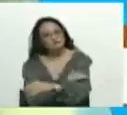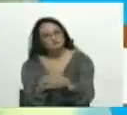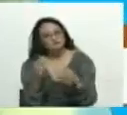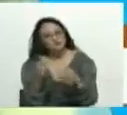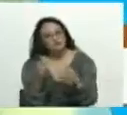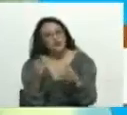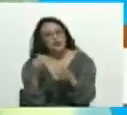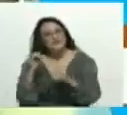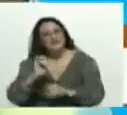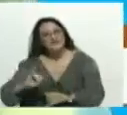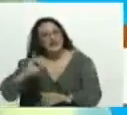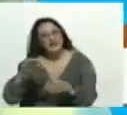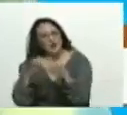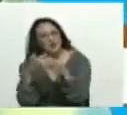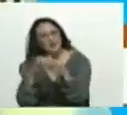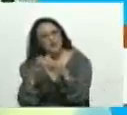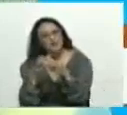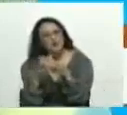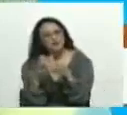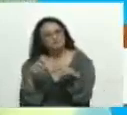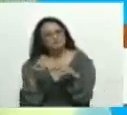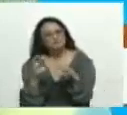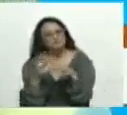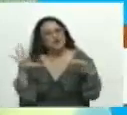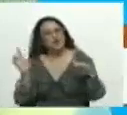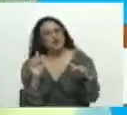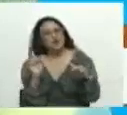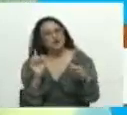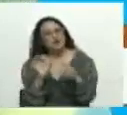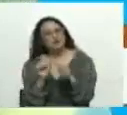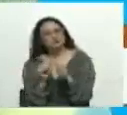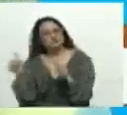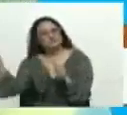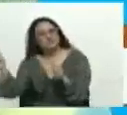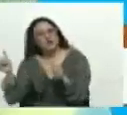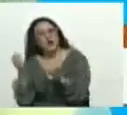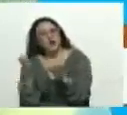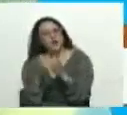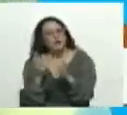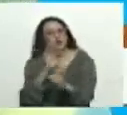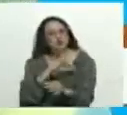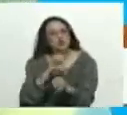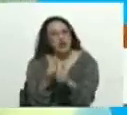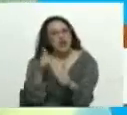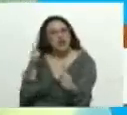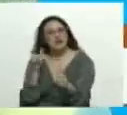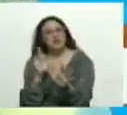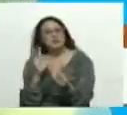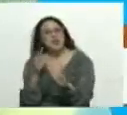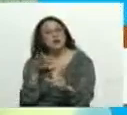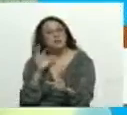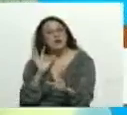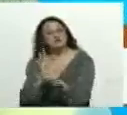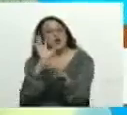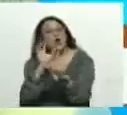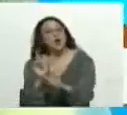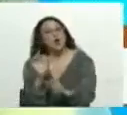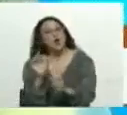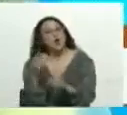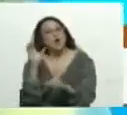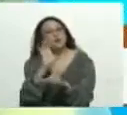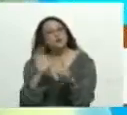hacia el desplazamiento que se alejen de su origen y de su clase social para poder hacer frente a la batalla cultural